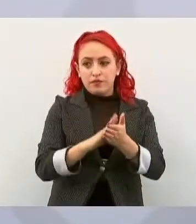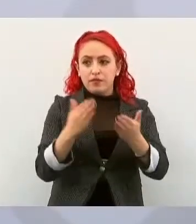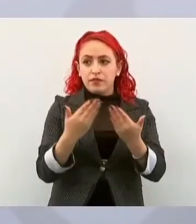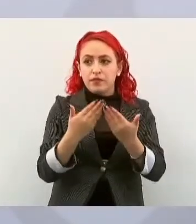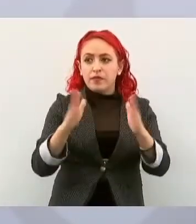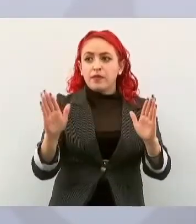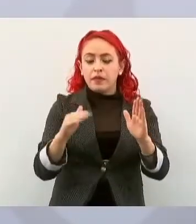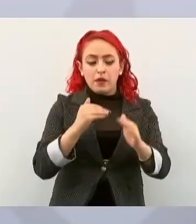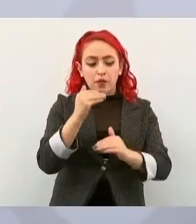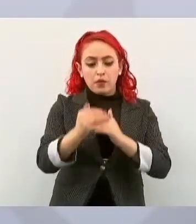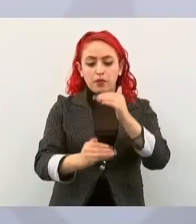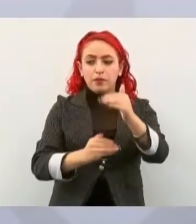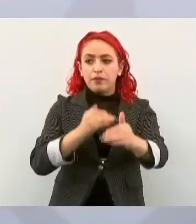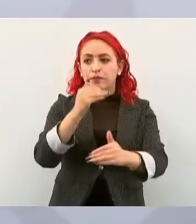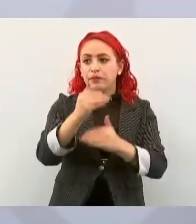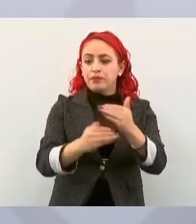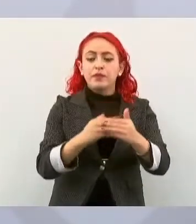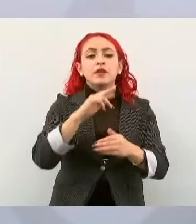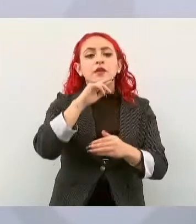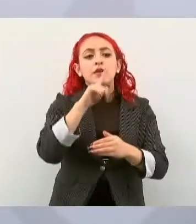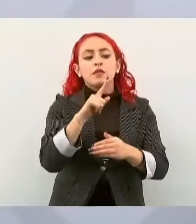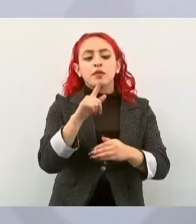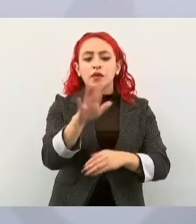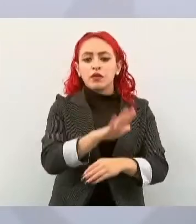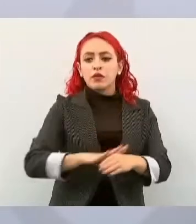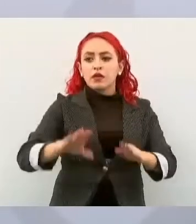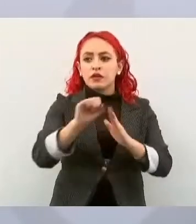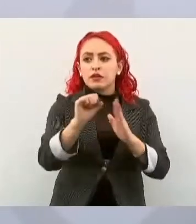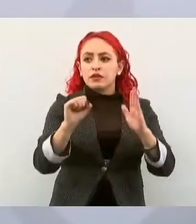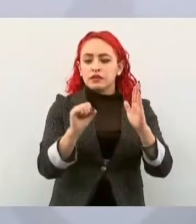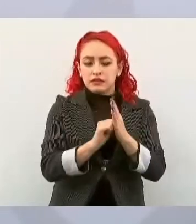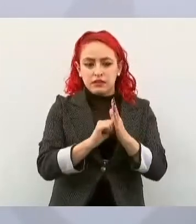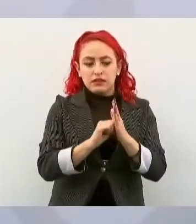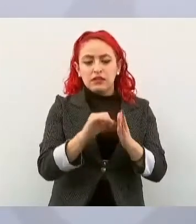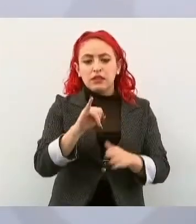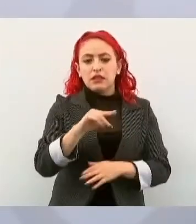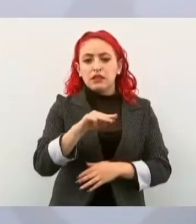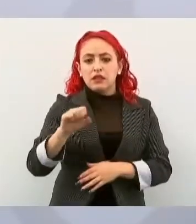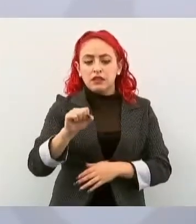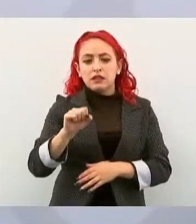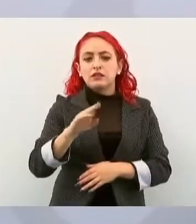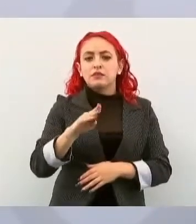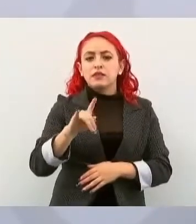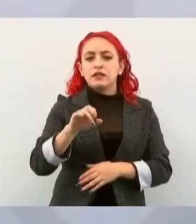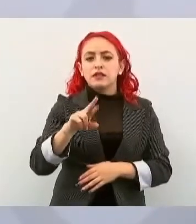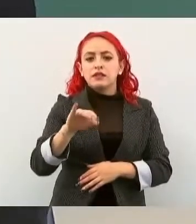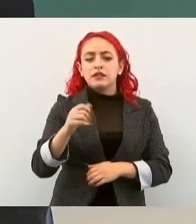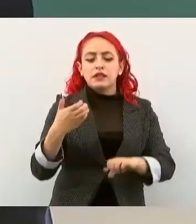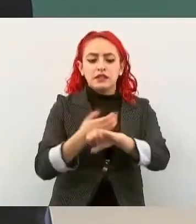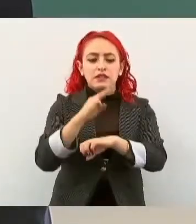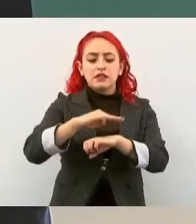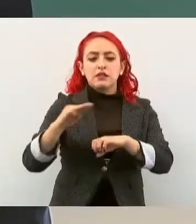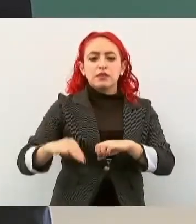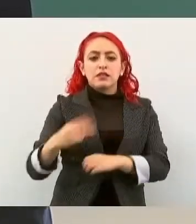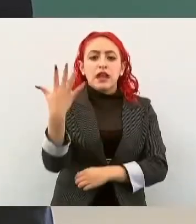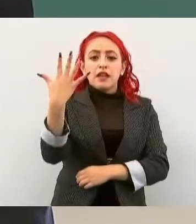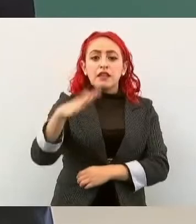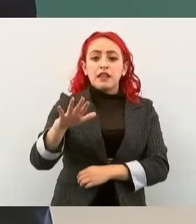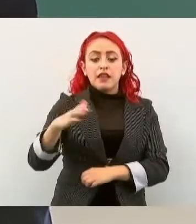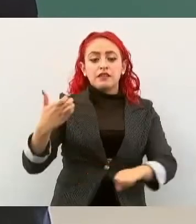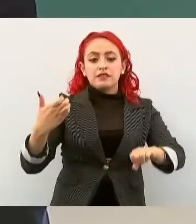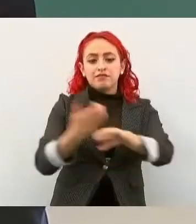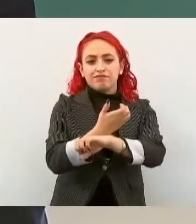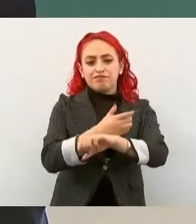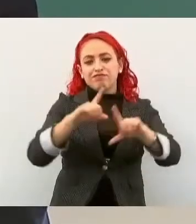abierto el proceso de mejoramiento del sistema IMSS Bienestar en Michoacán, es el 10º